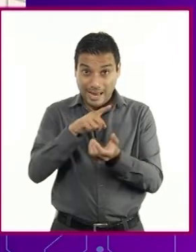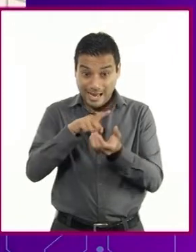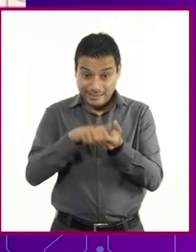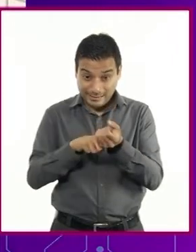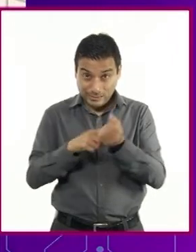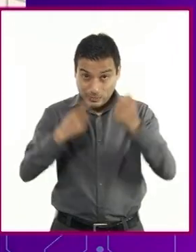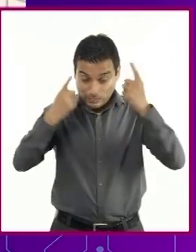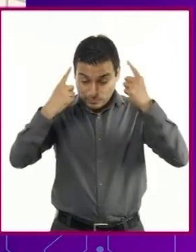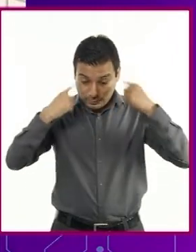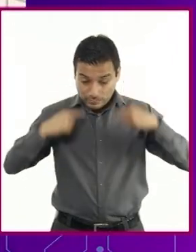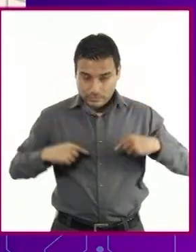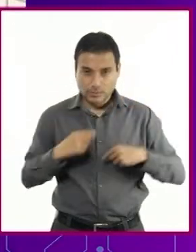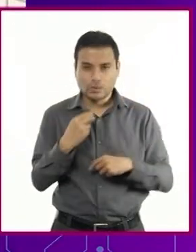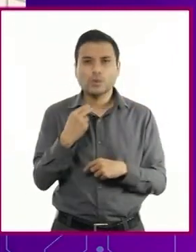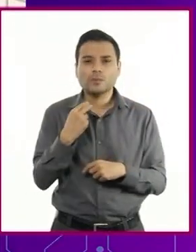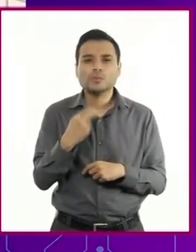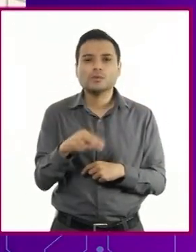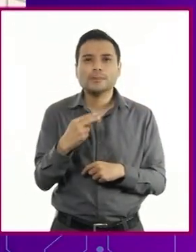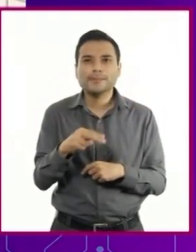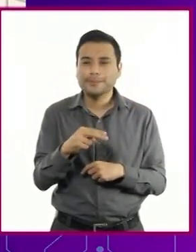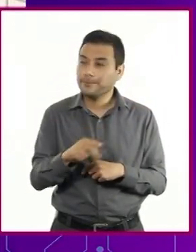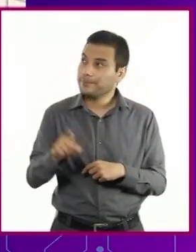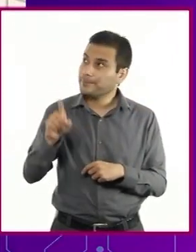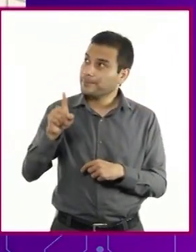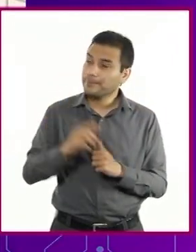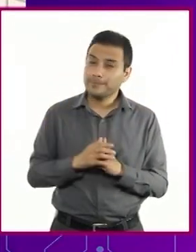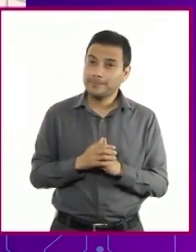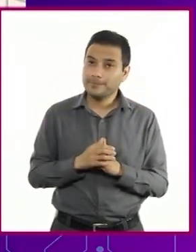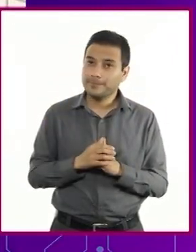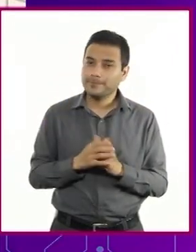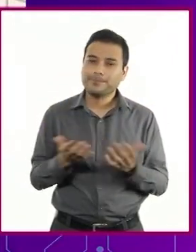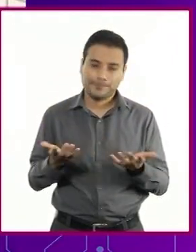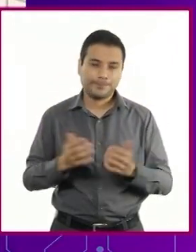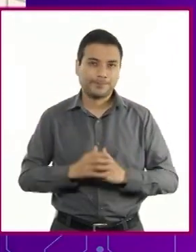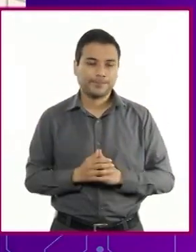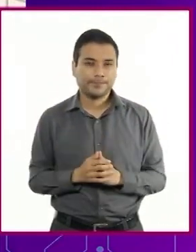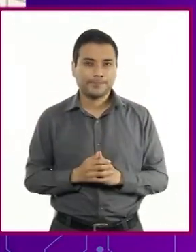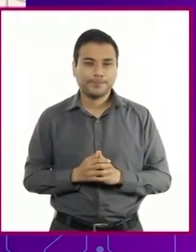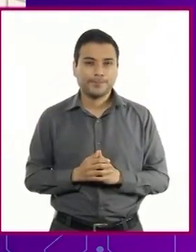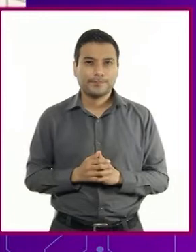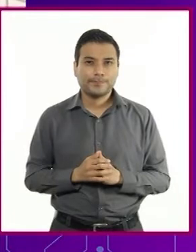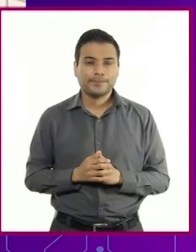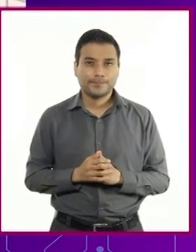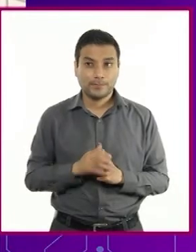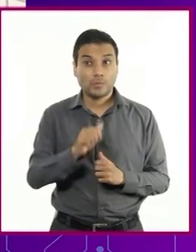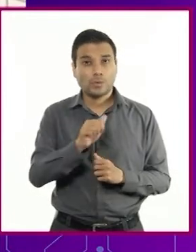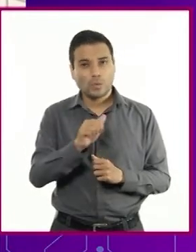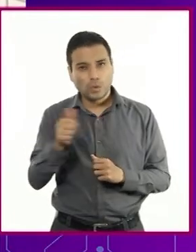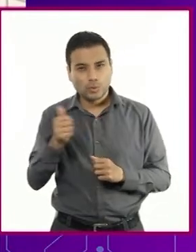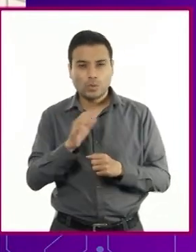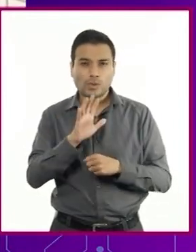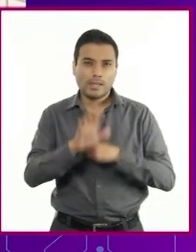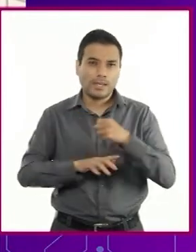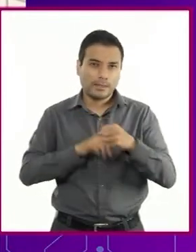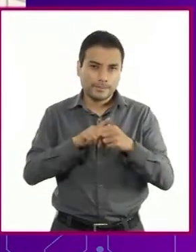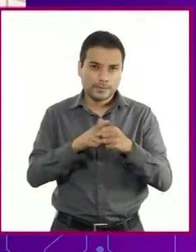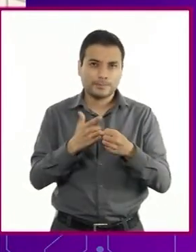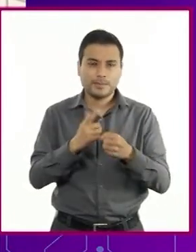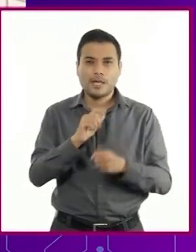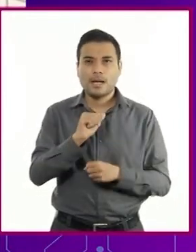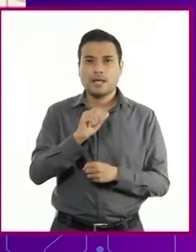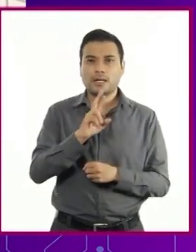cuerpo, se le conoce como endoesqueleto. Por consecuencia, en otros organismos, como los